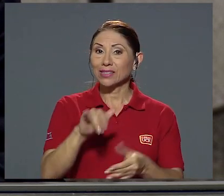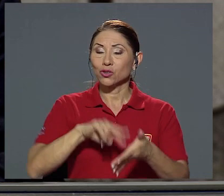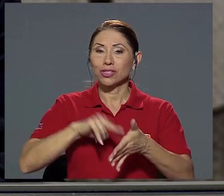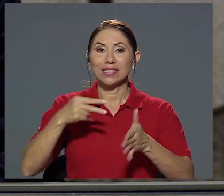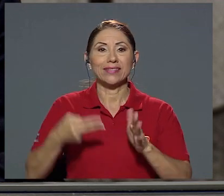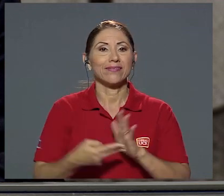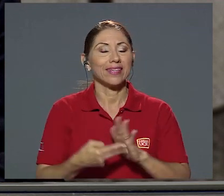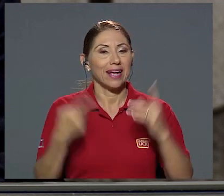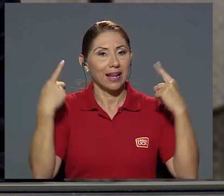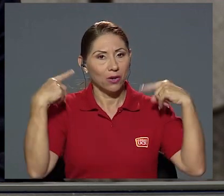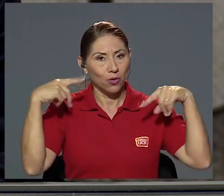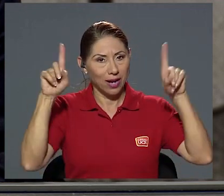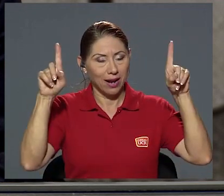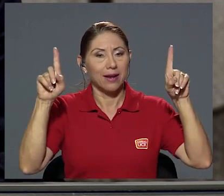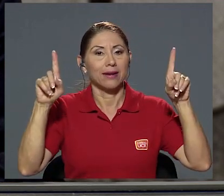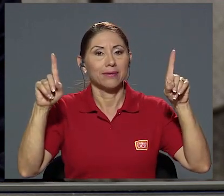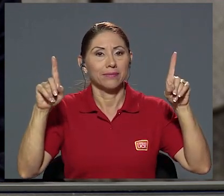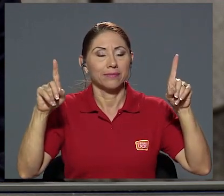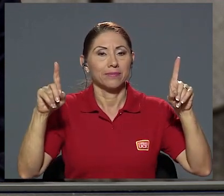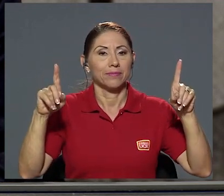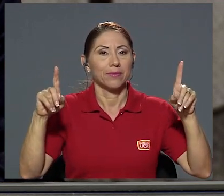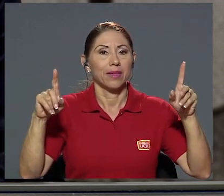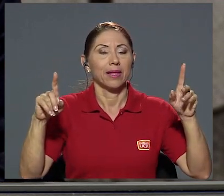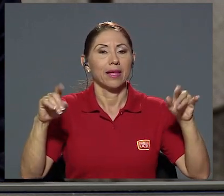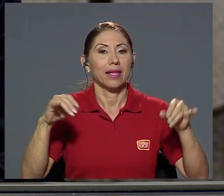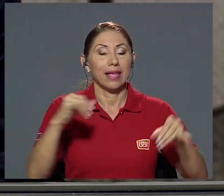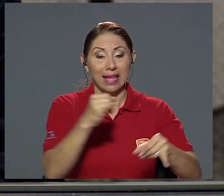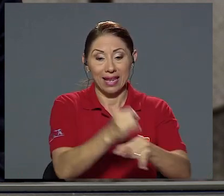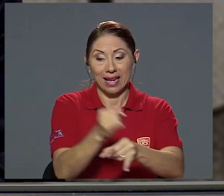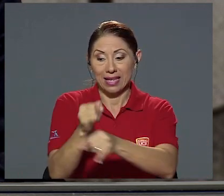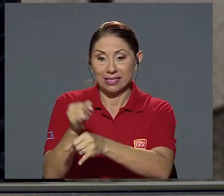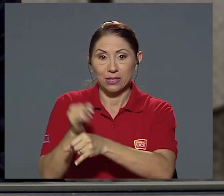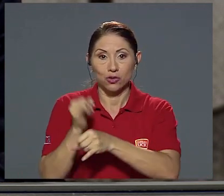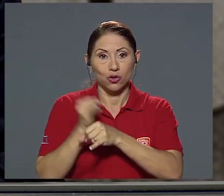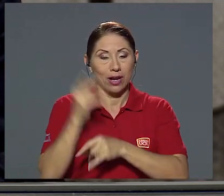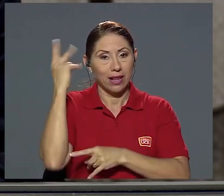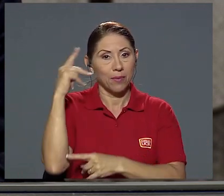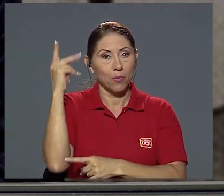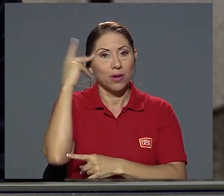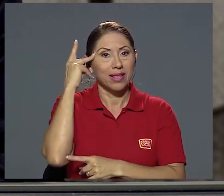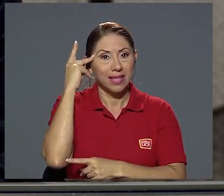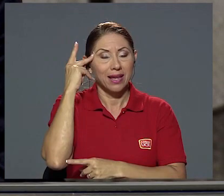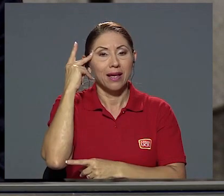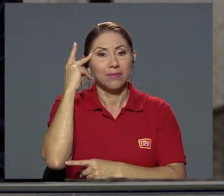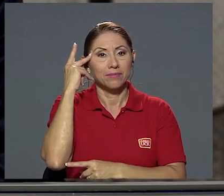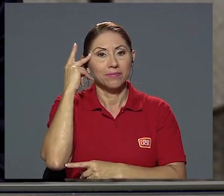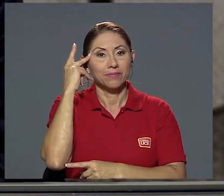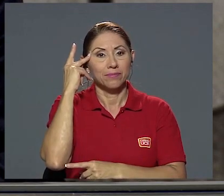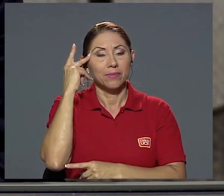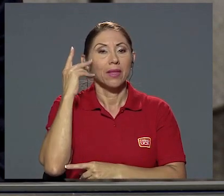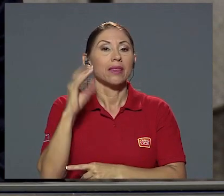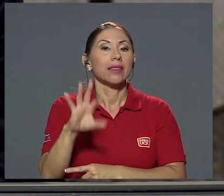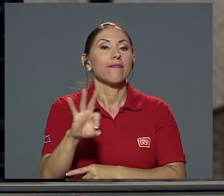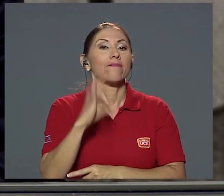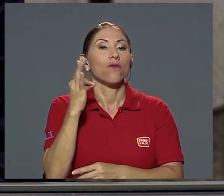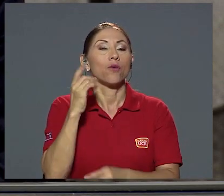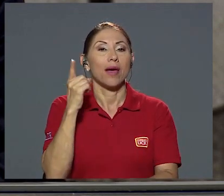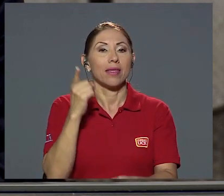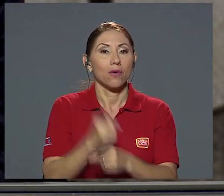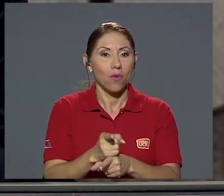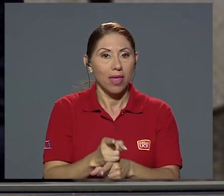Y eso significa lograr que la institucionalidad política canalice de manera